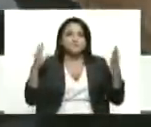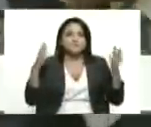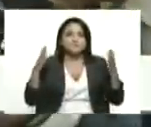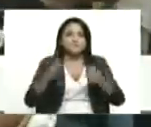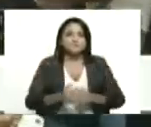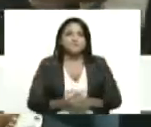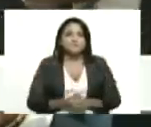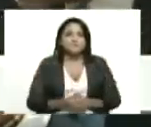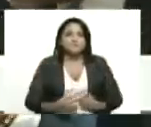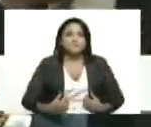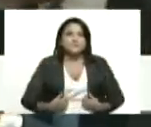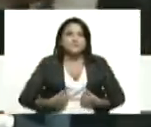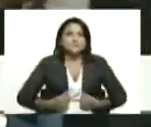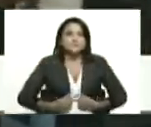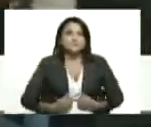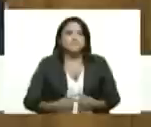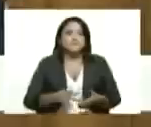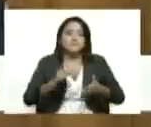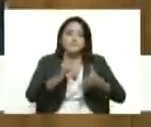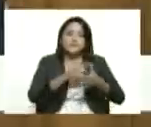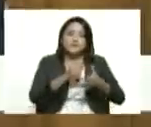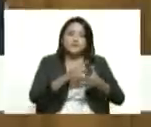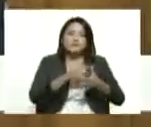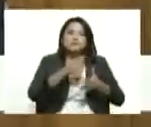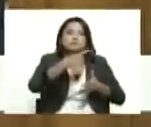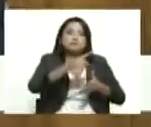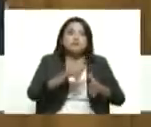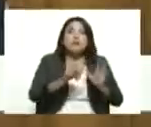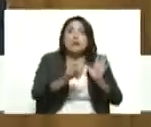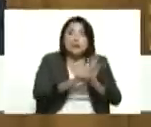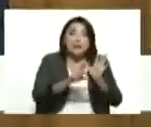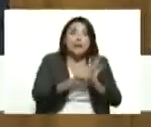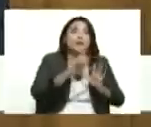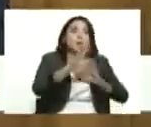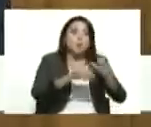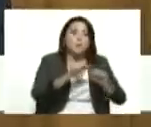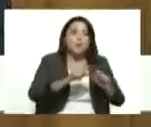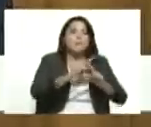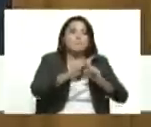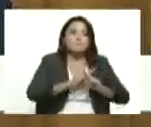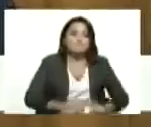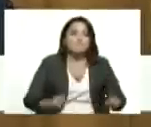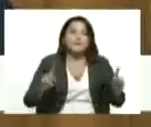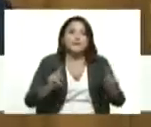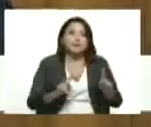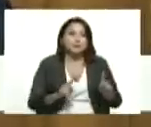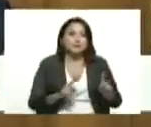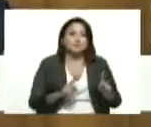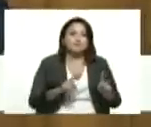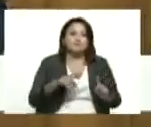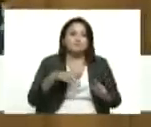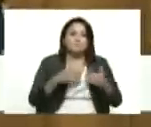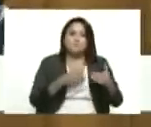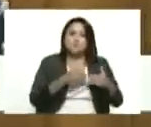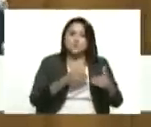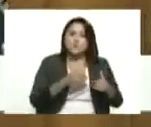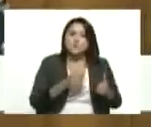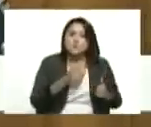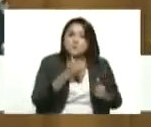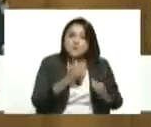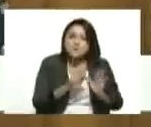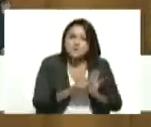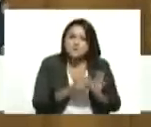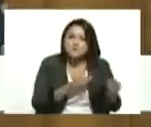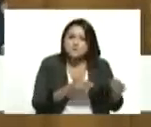Bienes de origen lícito, mezclados con bienes de ilícita procedencia. Bienes de